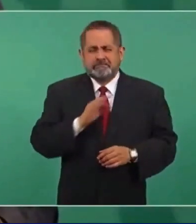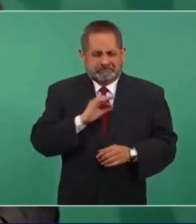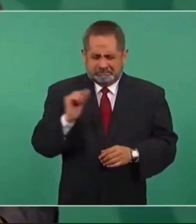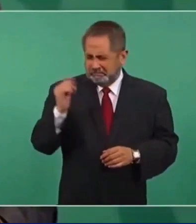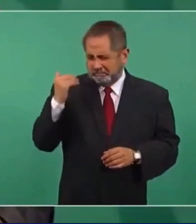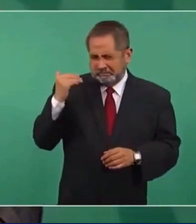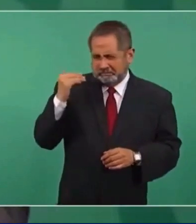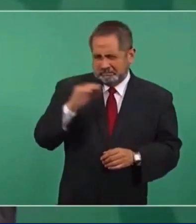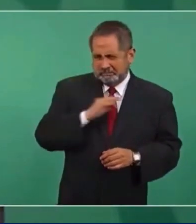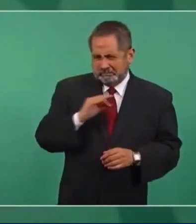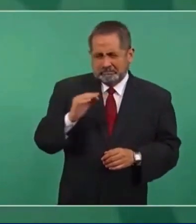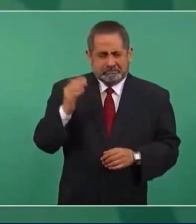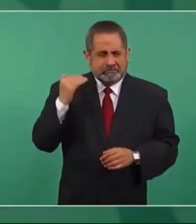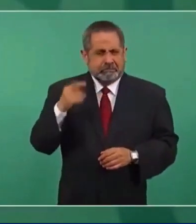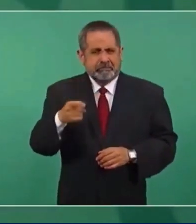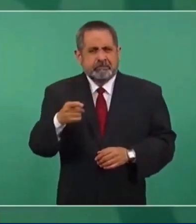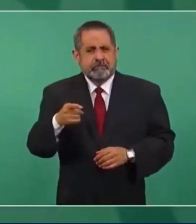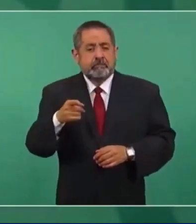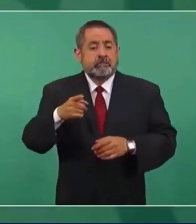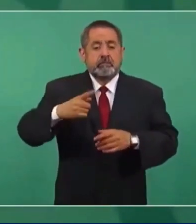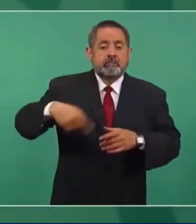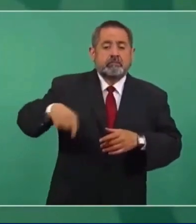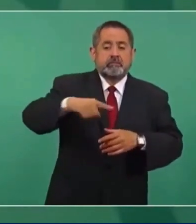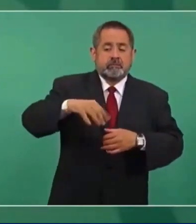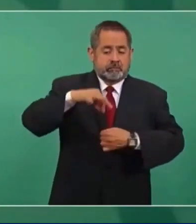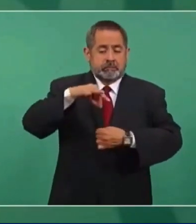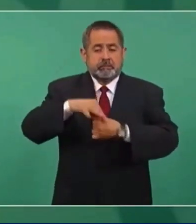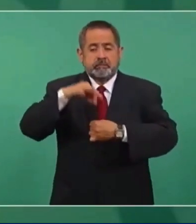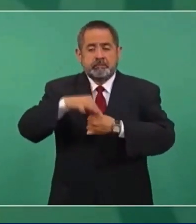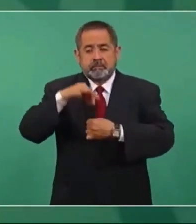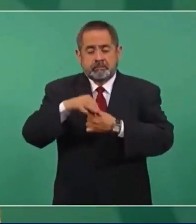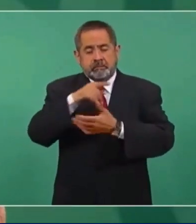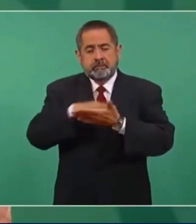relativamente poco votaron